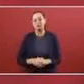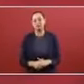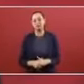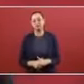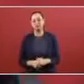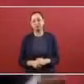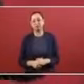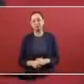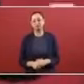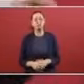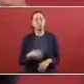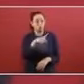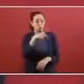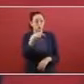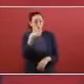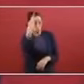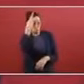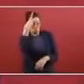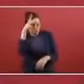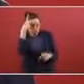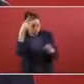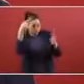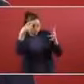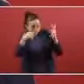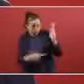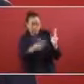se tienen que declarar los bienes,